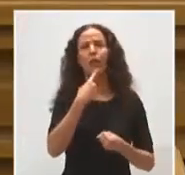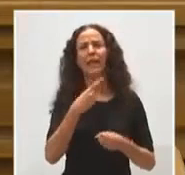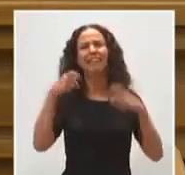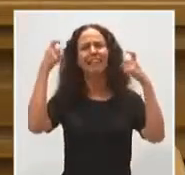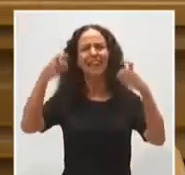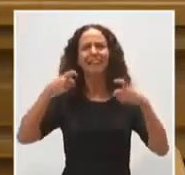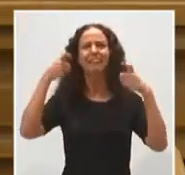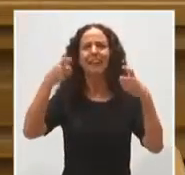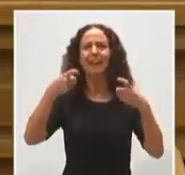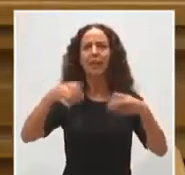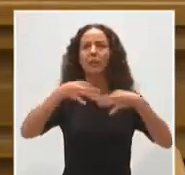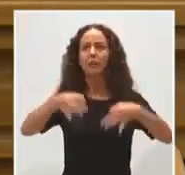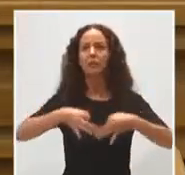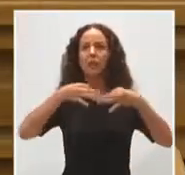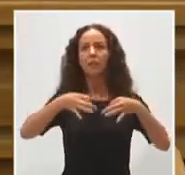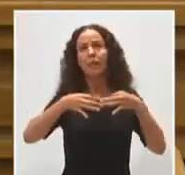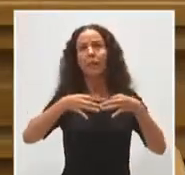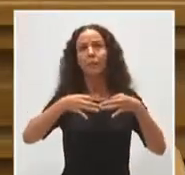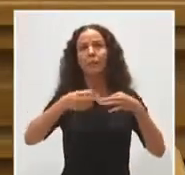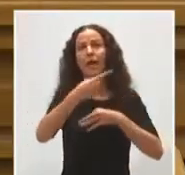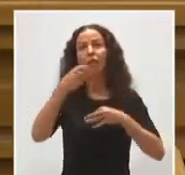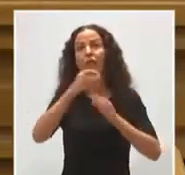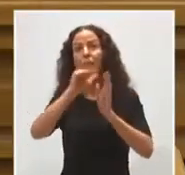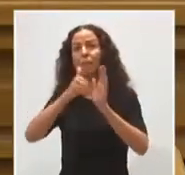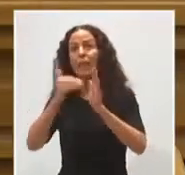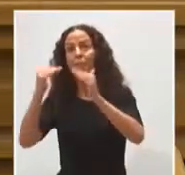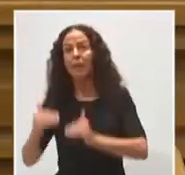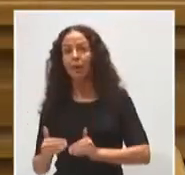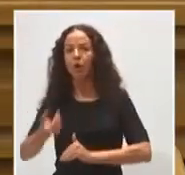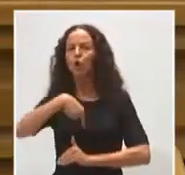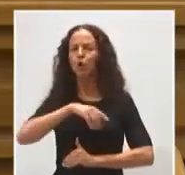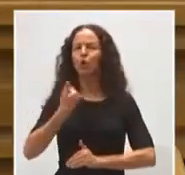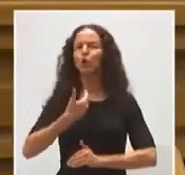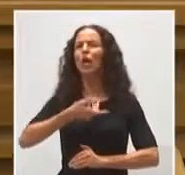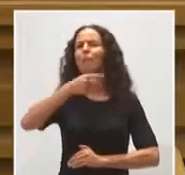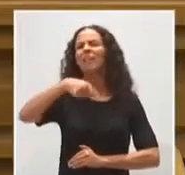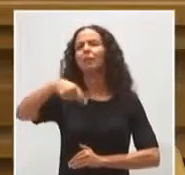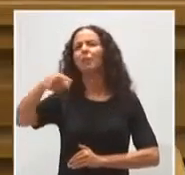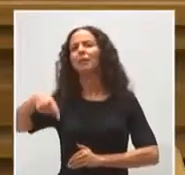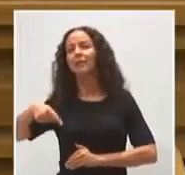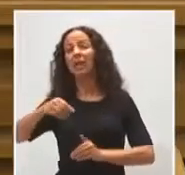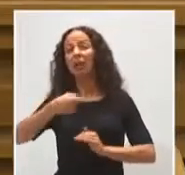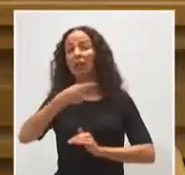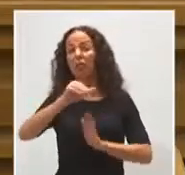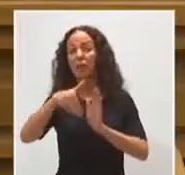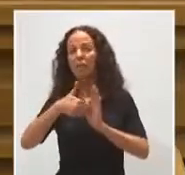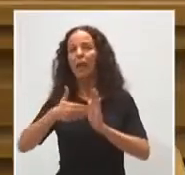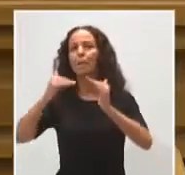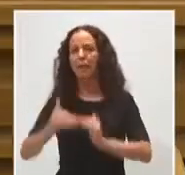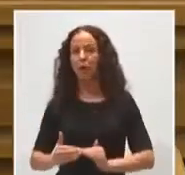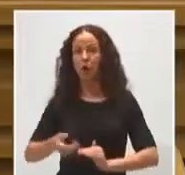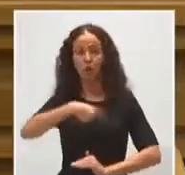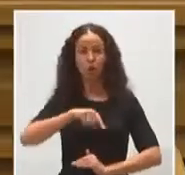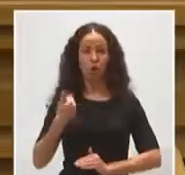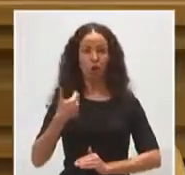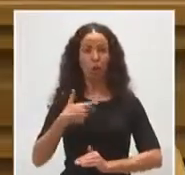estar siempre en una región como la nuestra por debajo de 100.000 pues llevamos ya meses y meses por debajo de esa cantidad no nos resignamos porque ya les